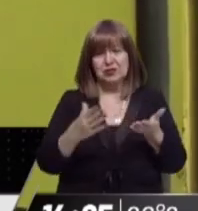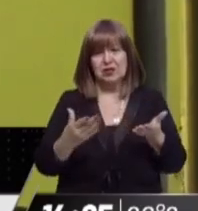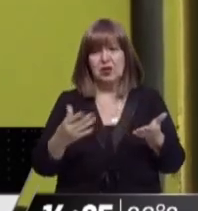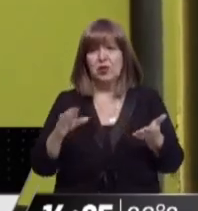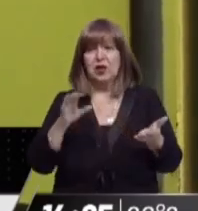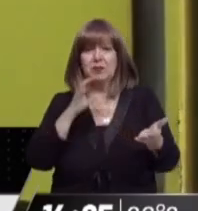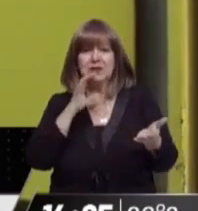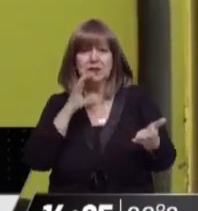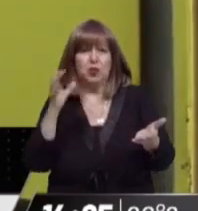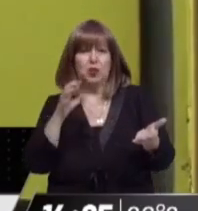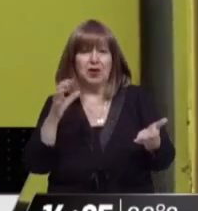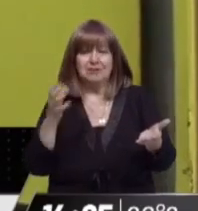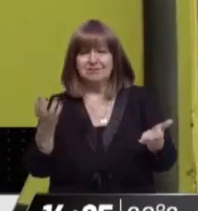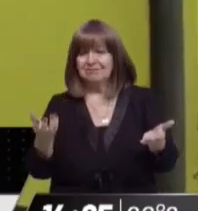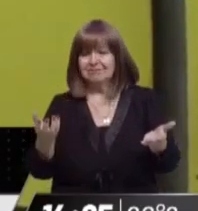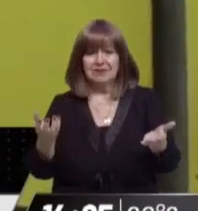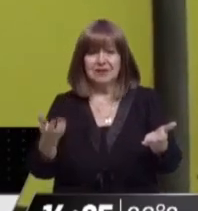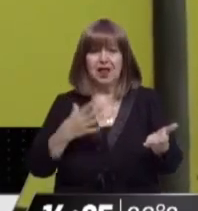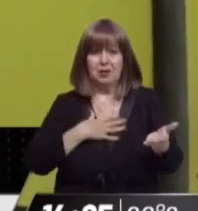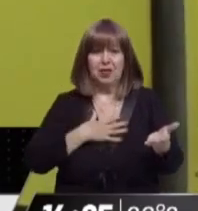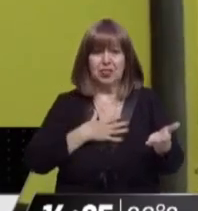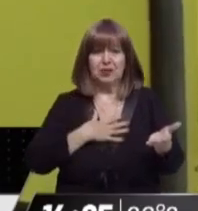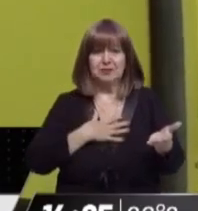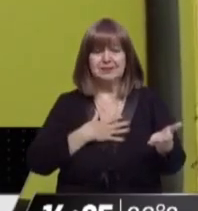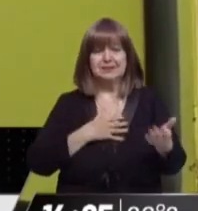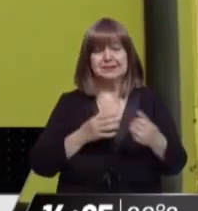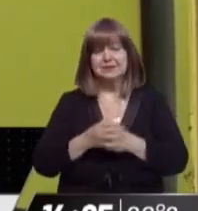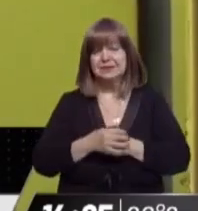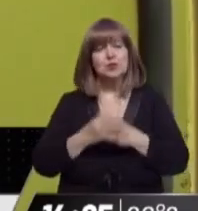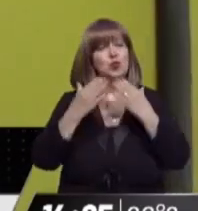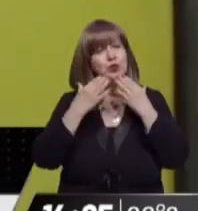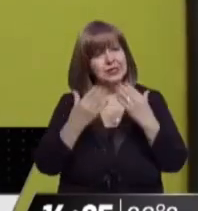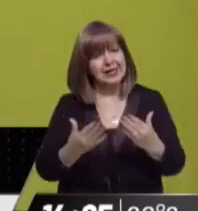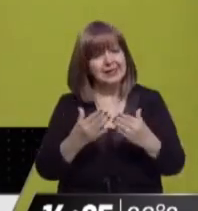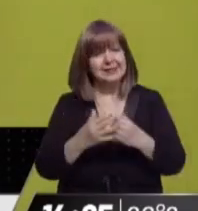Pero bueno, nada, lamentable, es muy lamentable. Bueno, muchas gracias. No, por favor, a ustedes.